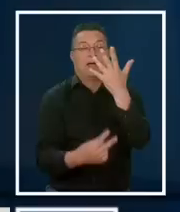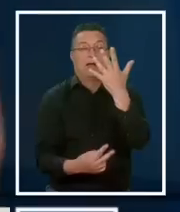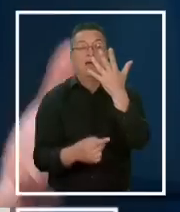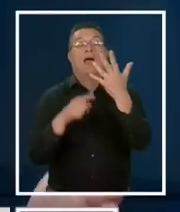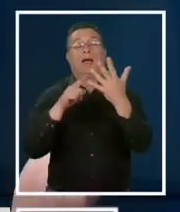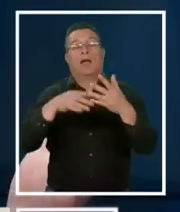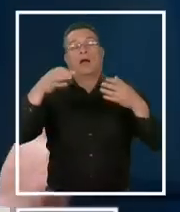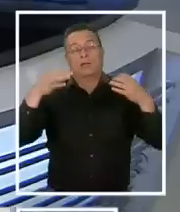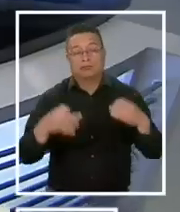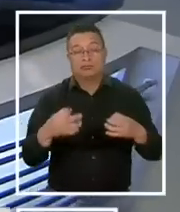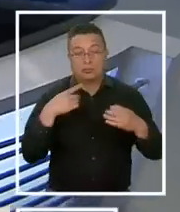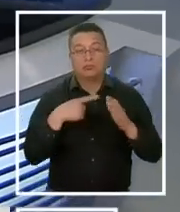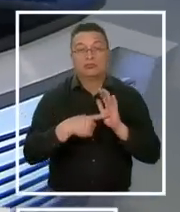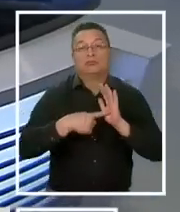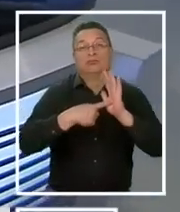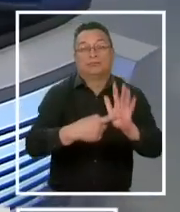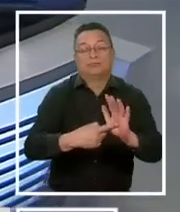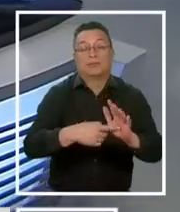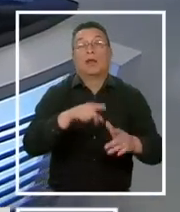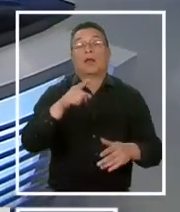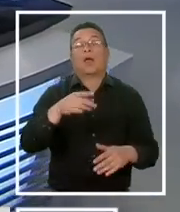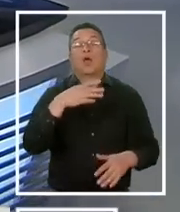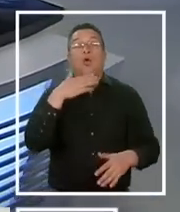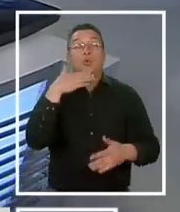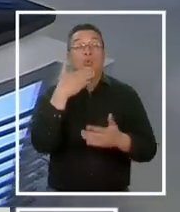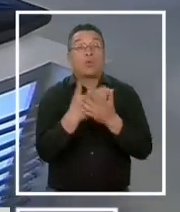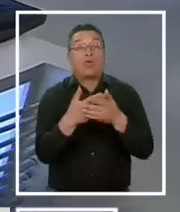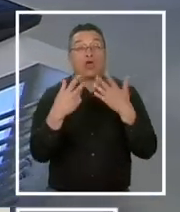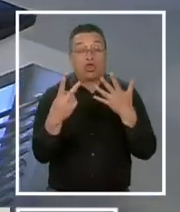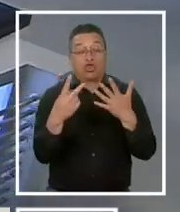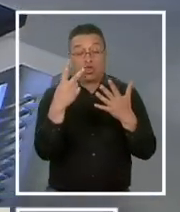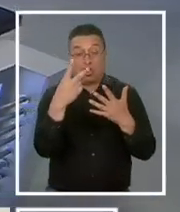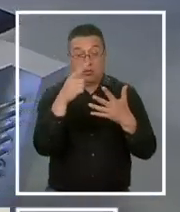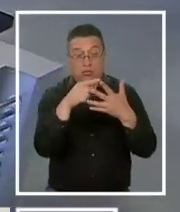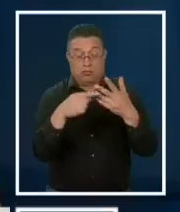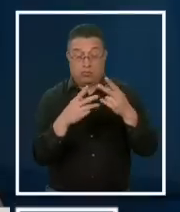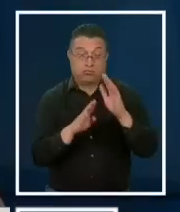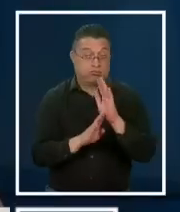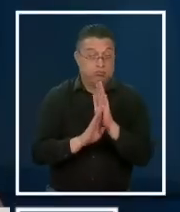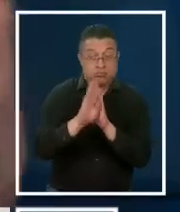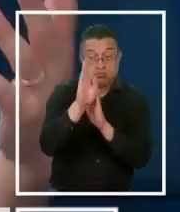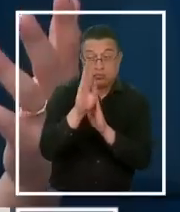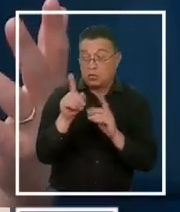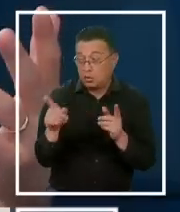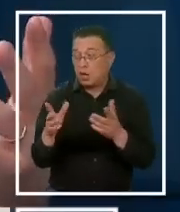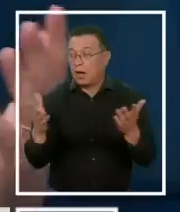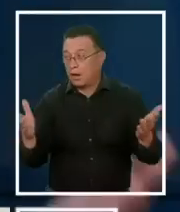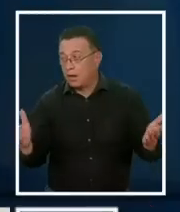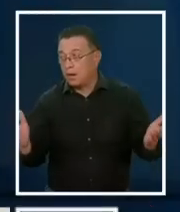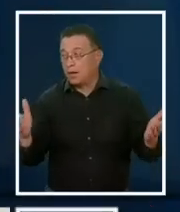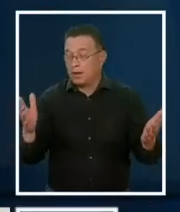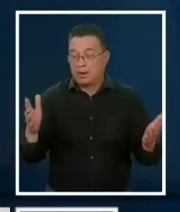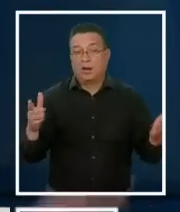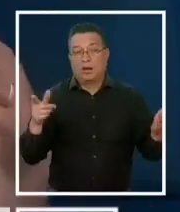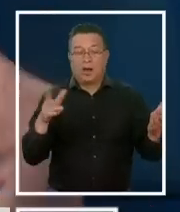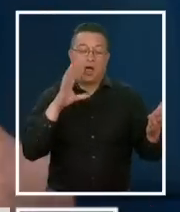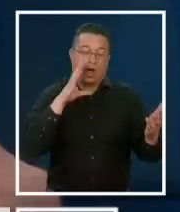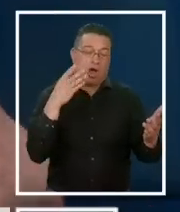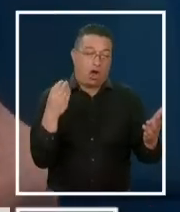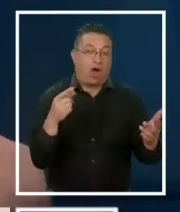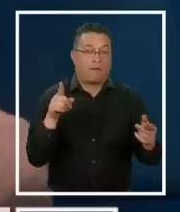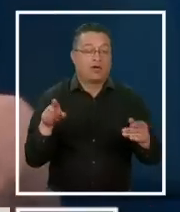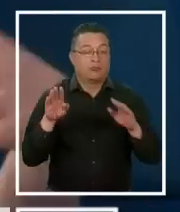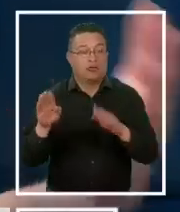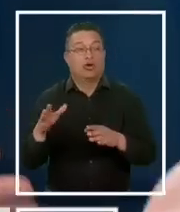Corte Suprema hace una señal y la señal cuando habían dos que estaban empatados es una señal para decir evidente no